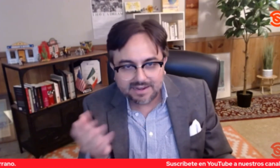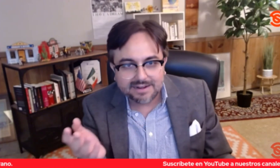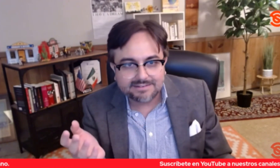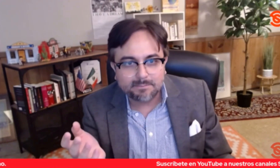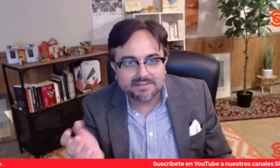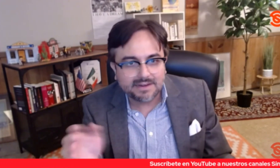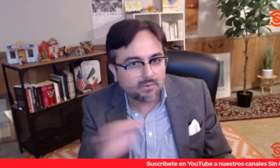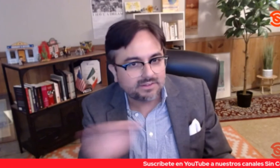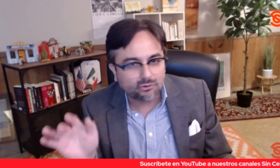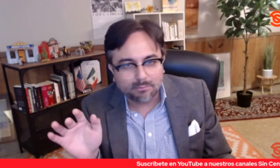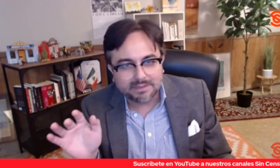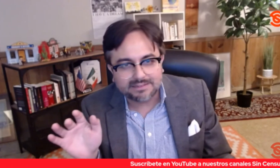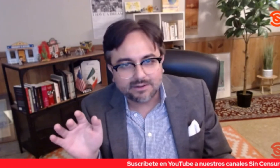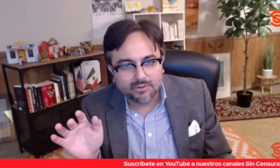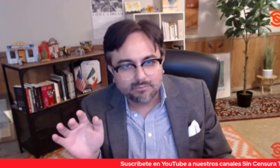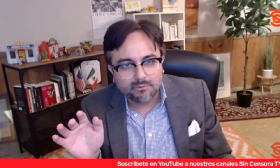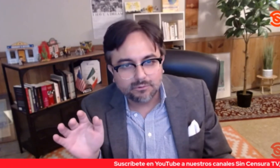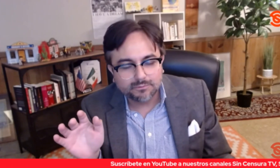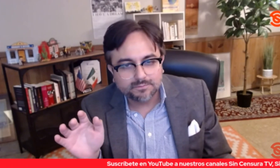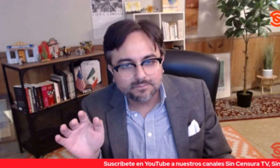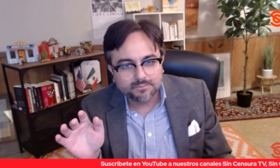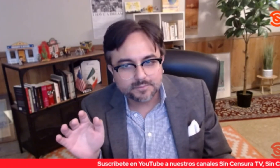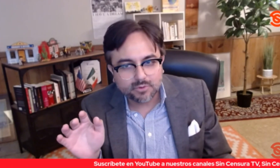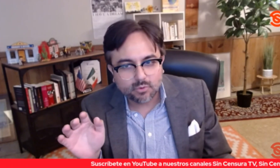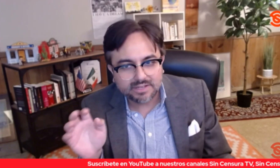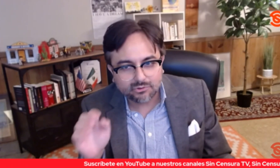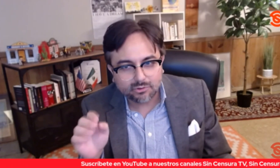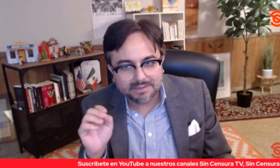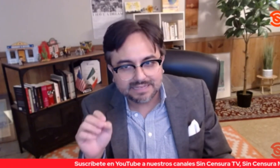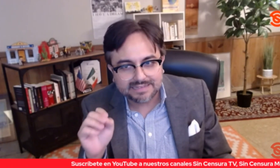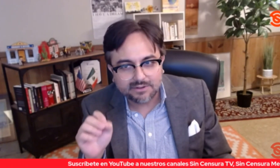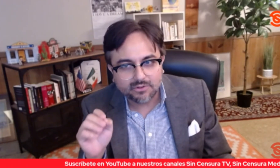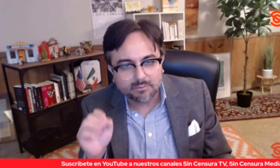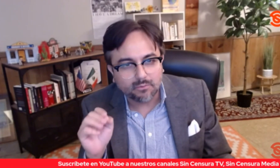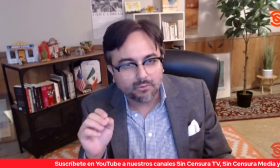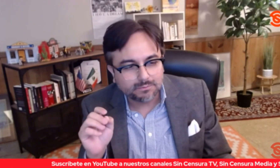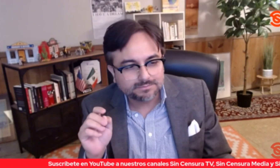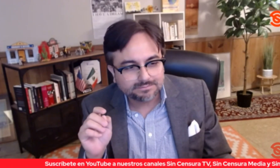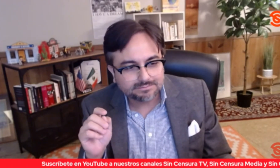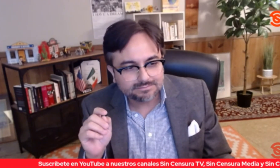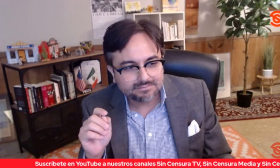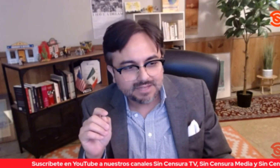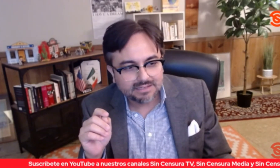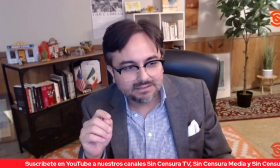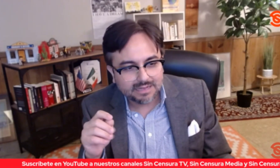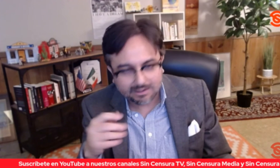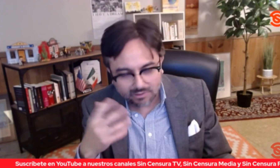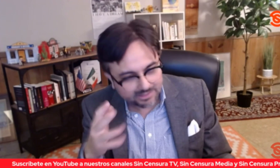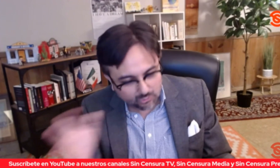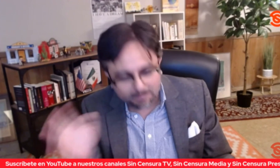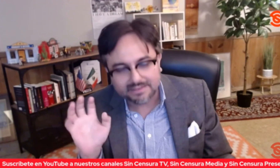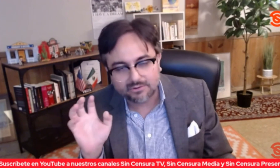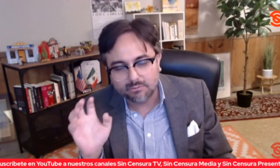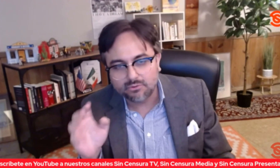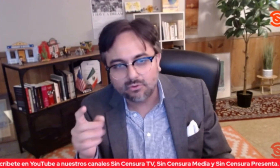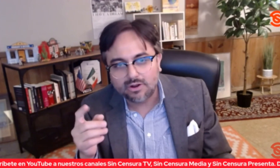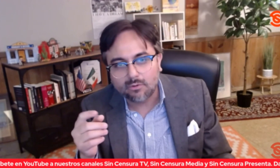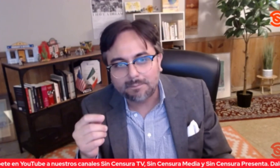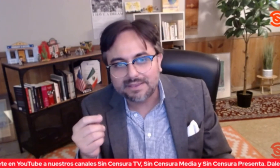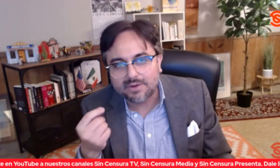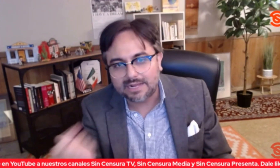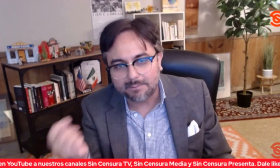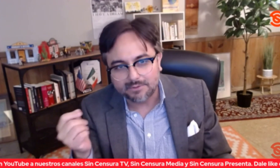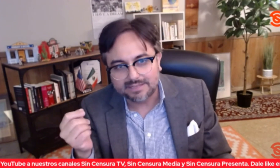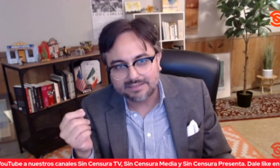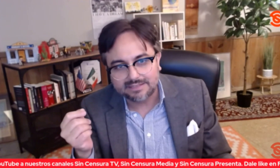me porté de la risa al pensar en cualquier otro mandatario del mundo. Cualquier otro mandatario del mundo, a cualquier otro mandatario del mundo no le